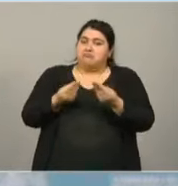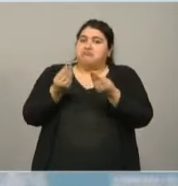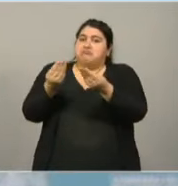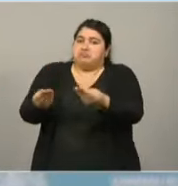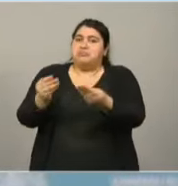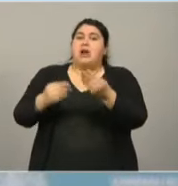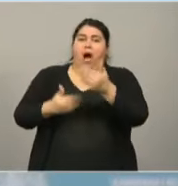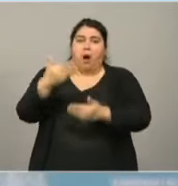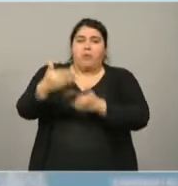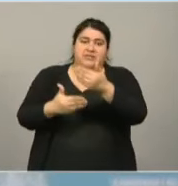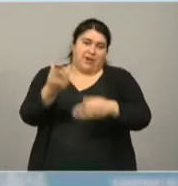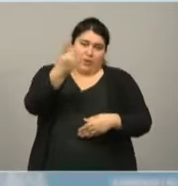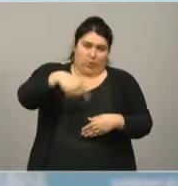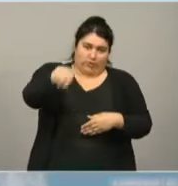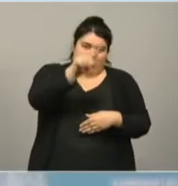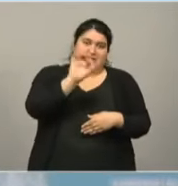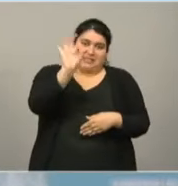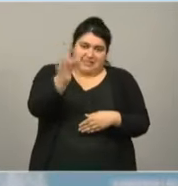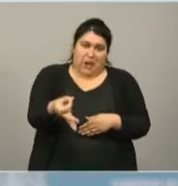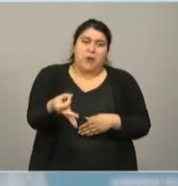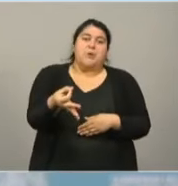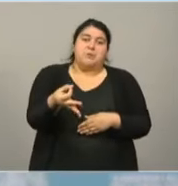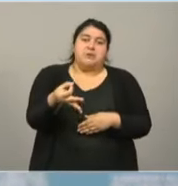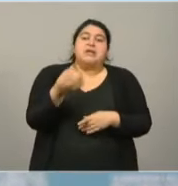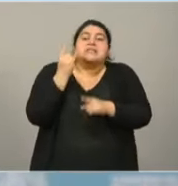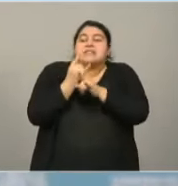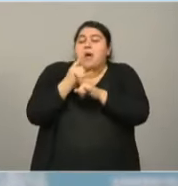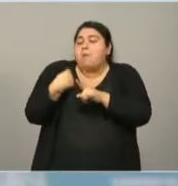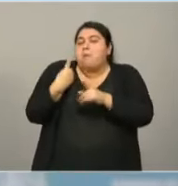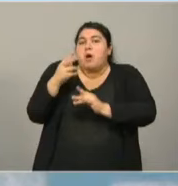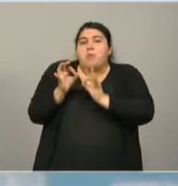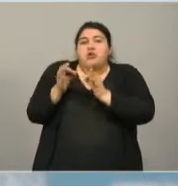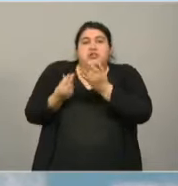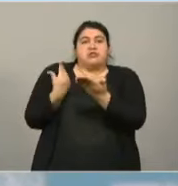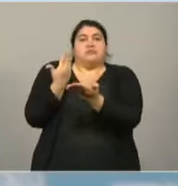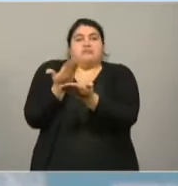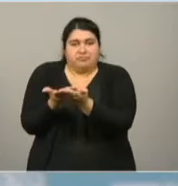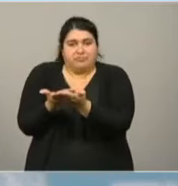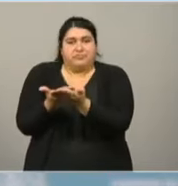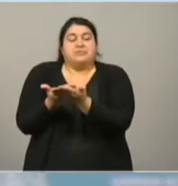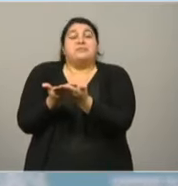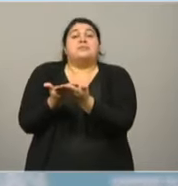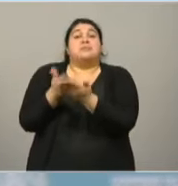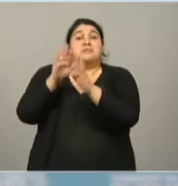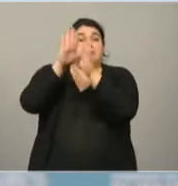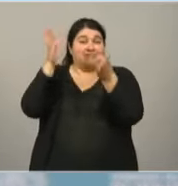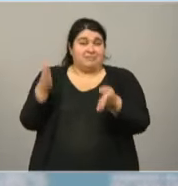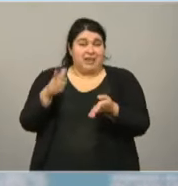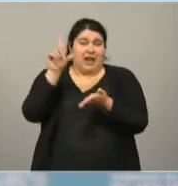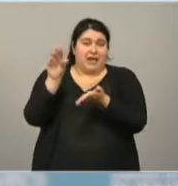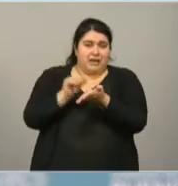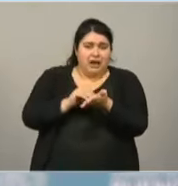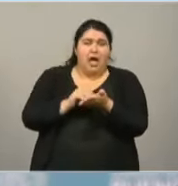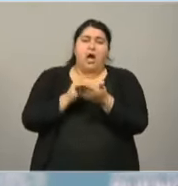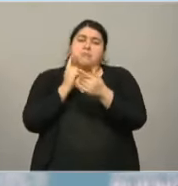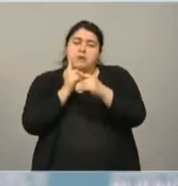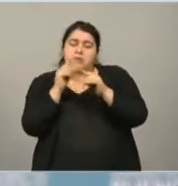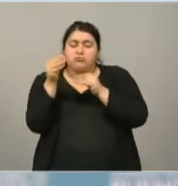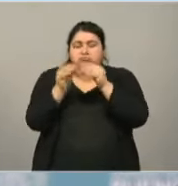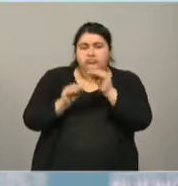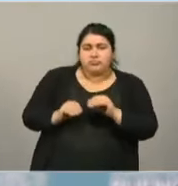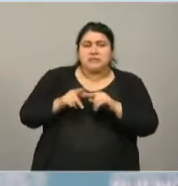Pero como ustedes bien saben cuando uno presenta un proyecto en la legislatura más allá del trabajo técnico digamos